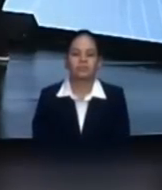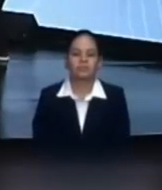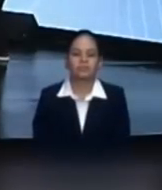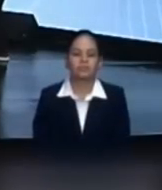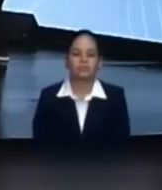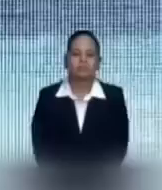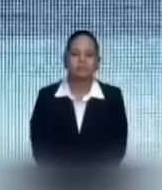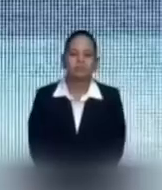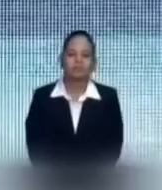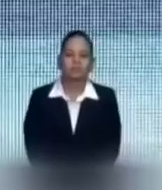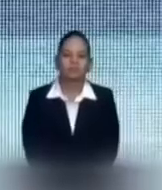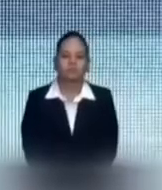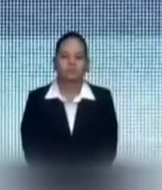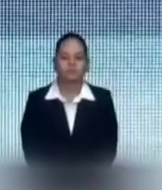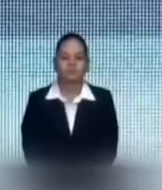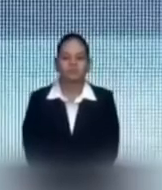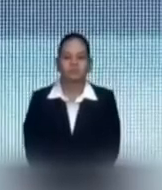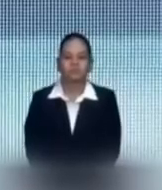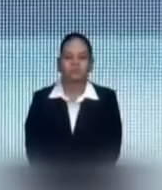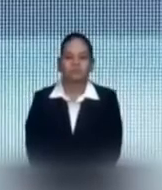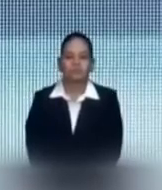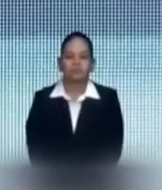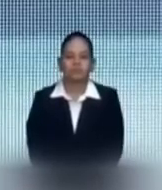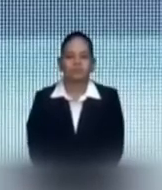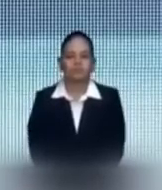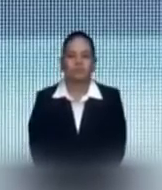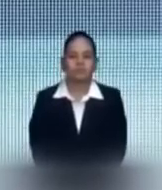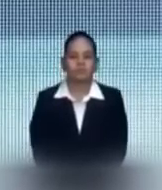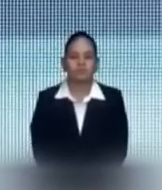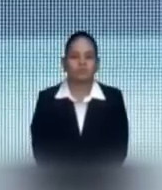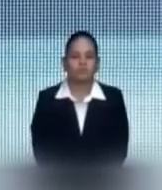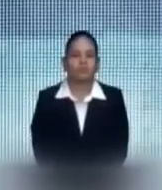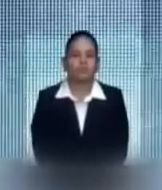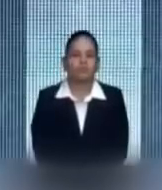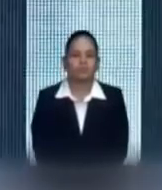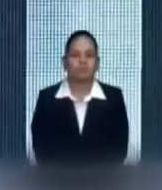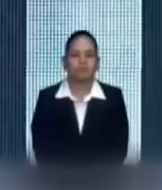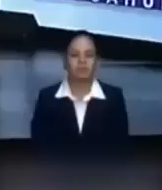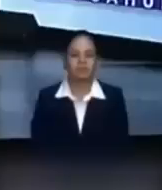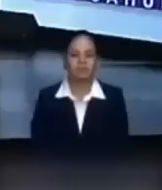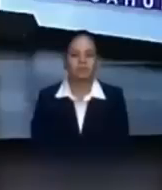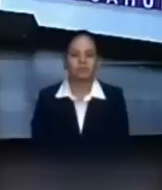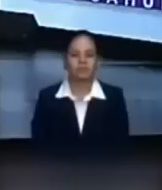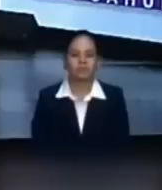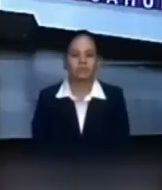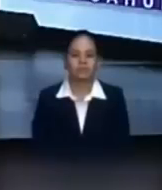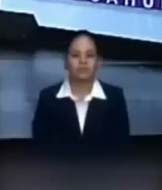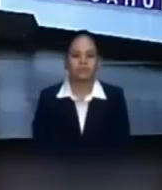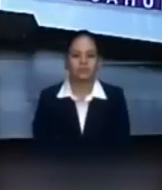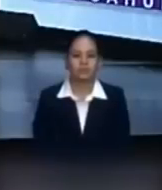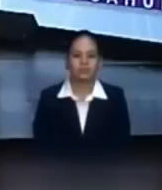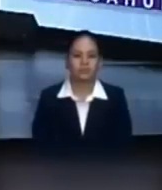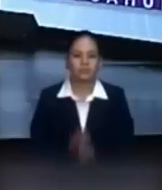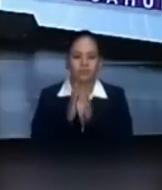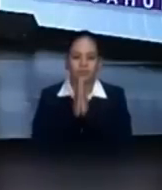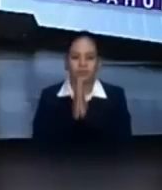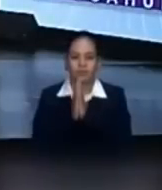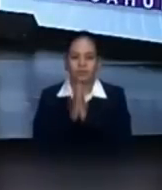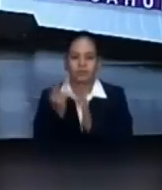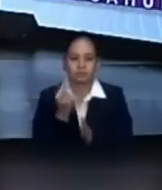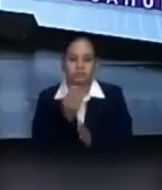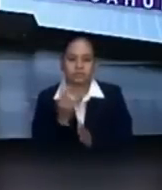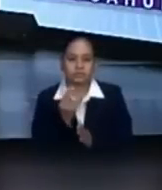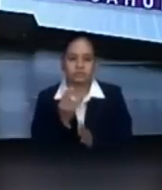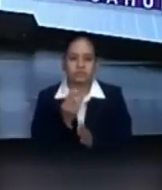Le rogamos, por favor, guardar silencio como acordamos antes del inicio de este ejercicio. Oigan, por favor, le rogamos que guarden silencio para poder